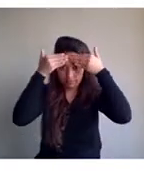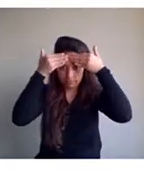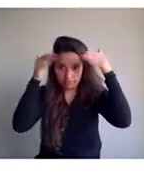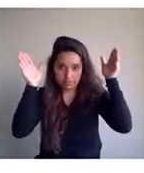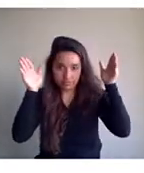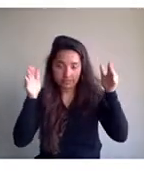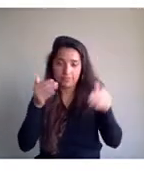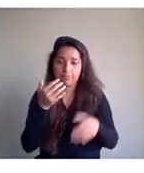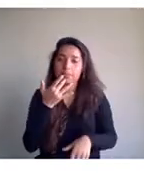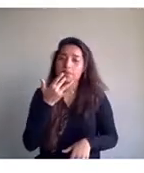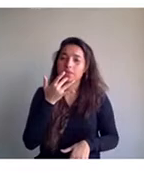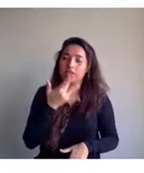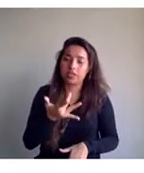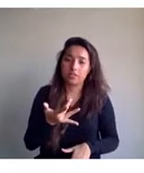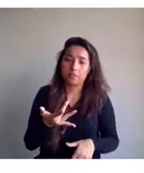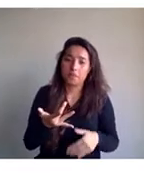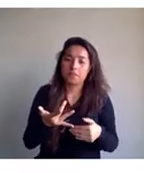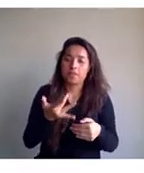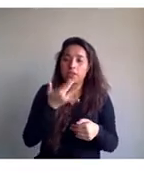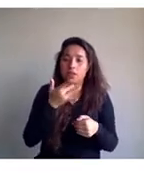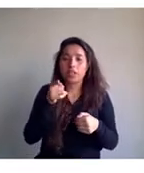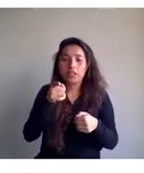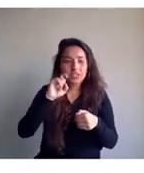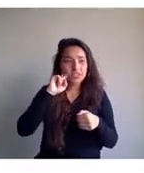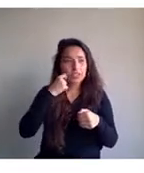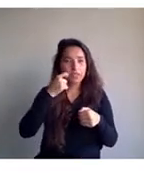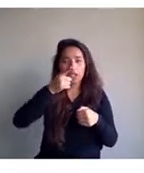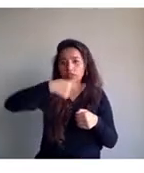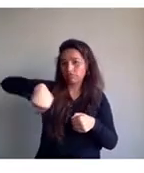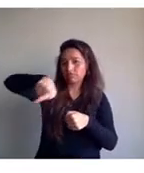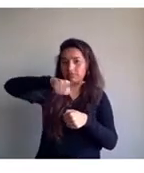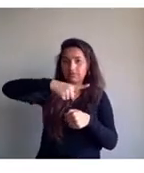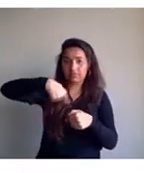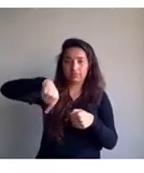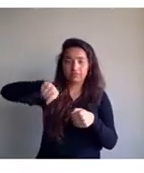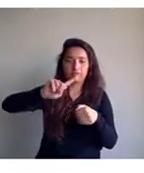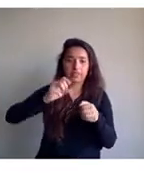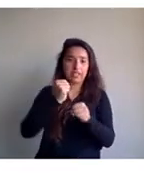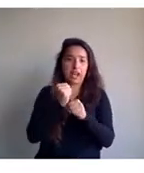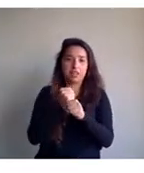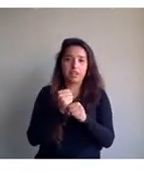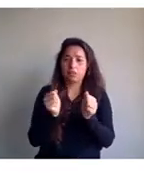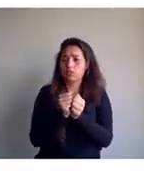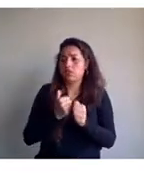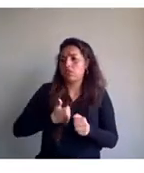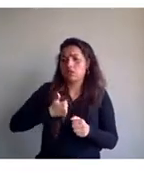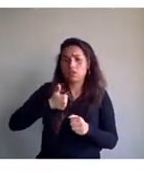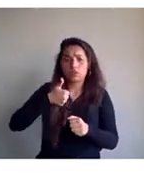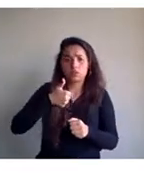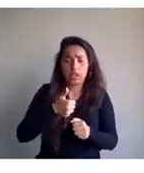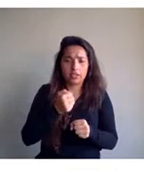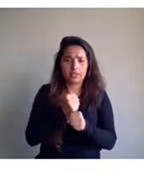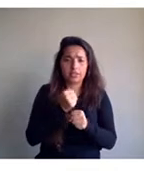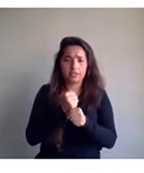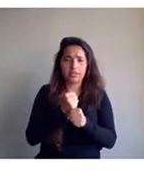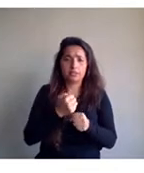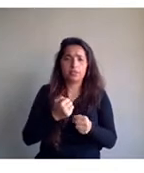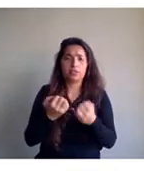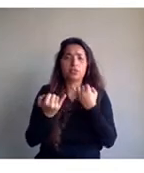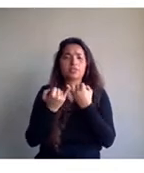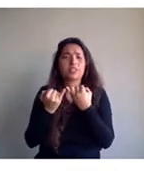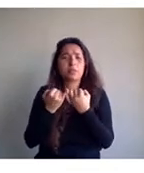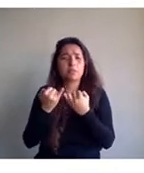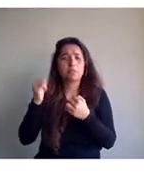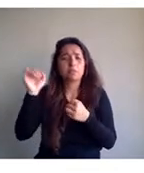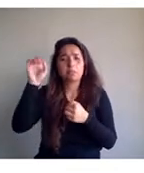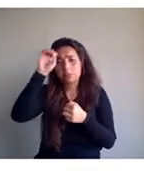que unámonos por que trabajemos con nuestros voluntarios que trabajemos con los amigos del alma de adquiría ya con las